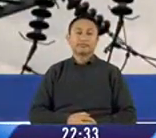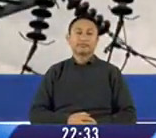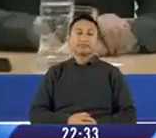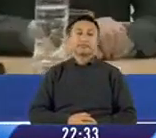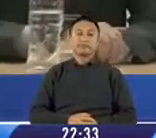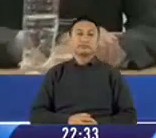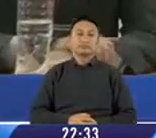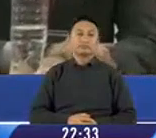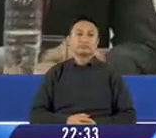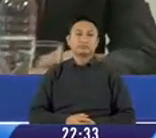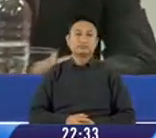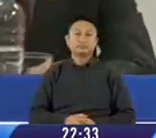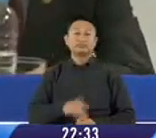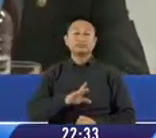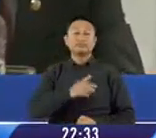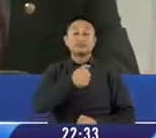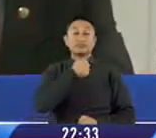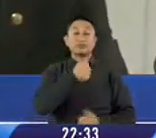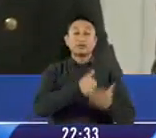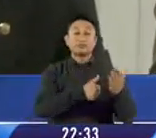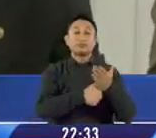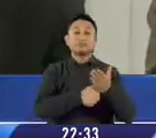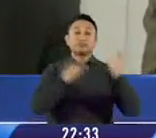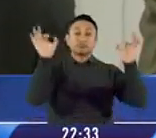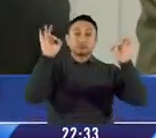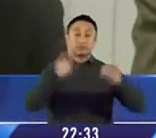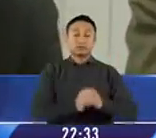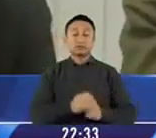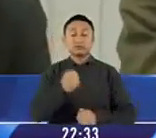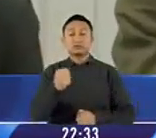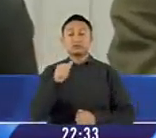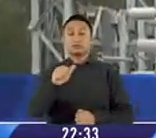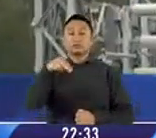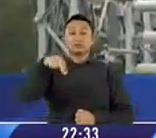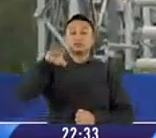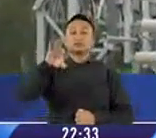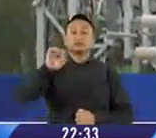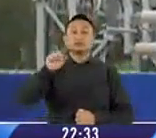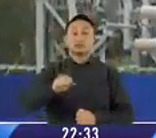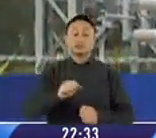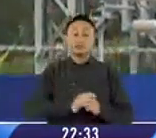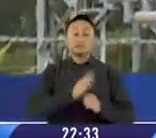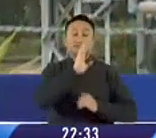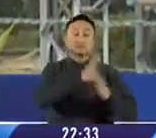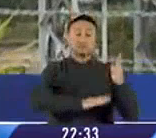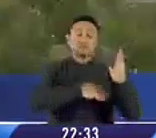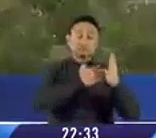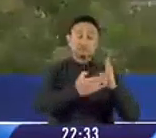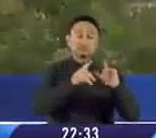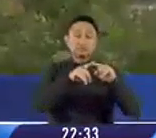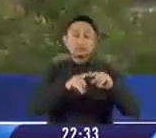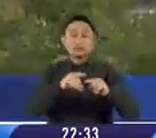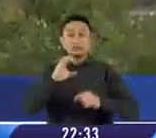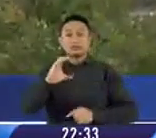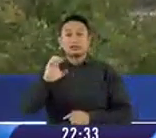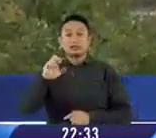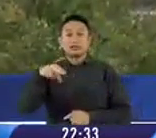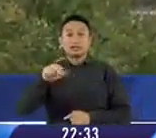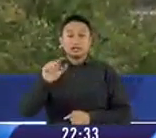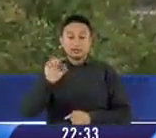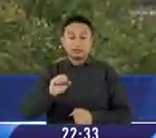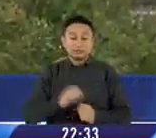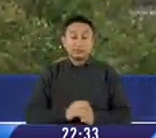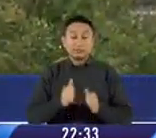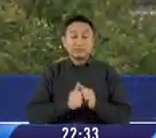subestación. Durante una entrevista, el ministro de Energía, Fernando Santos, informó que los cronogramas dependen de la SENACE, quien informa a cada